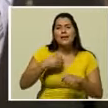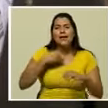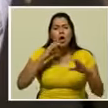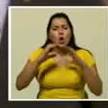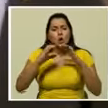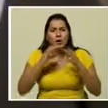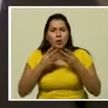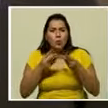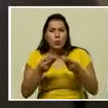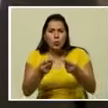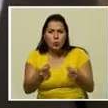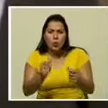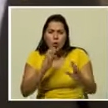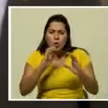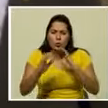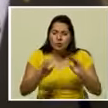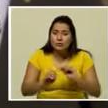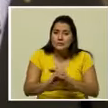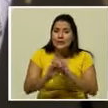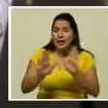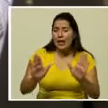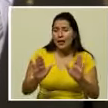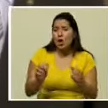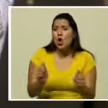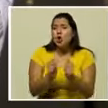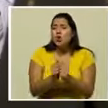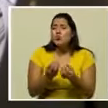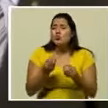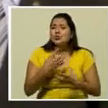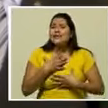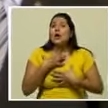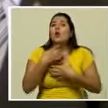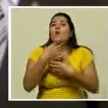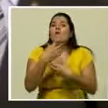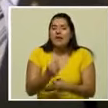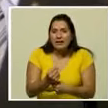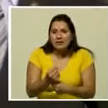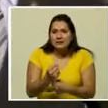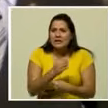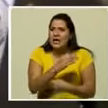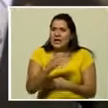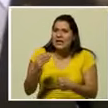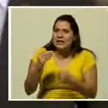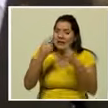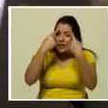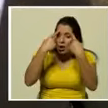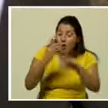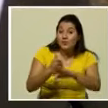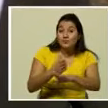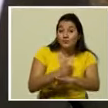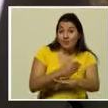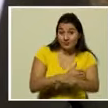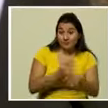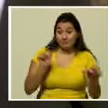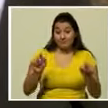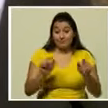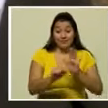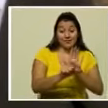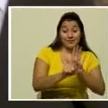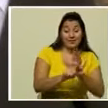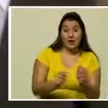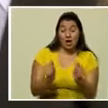muy fluida, muy transparente, con muchísima confianza y muy constructiva entre la Asamblea Legislativa y